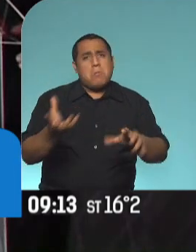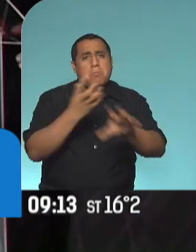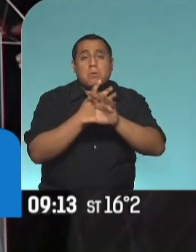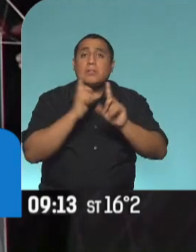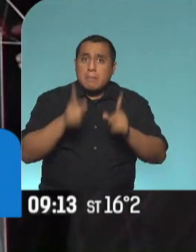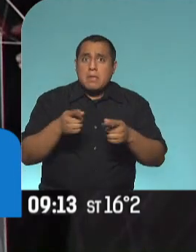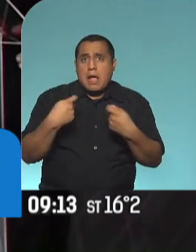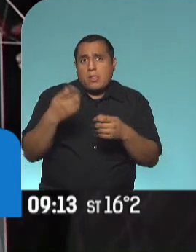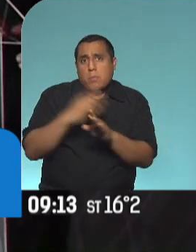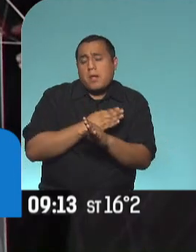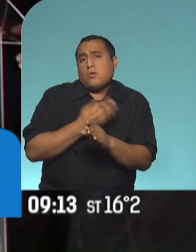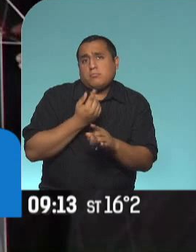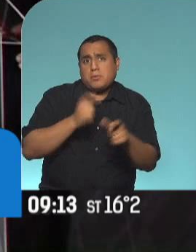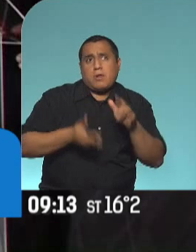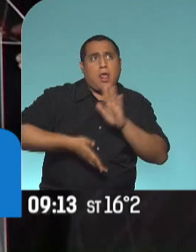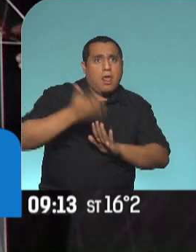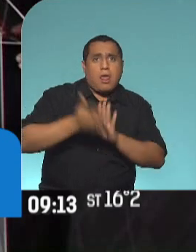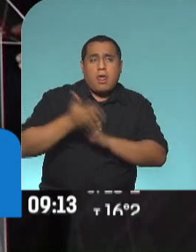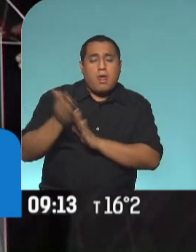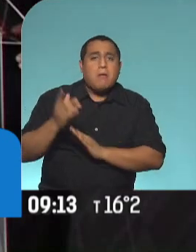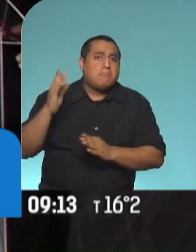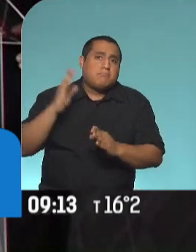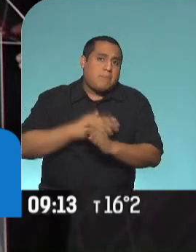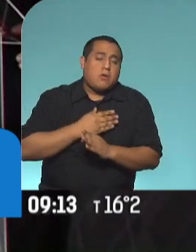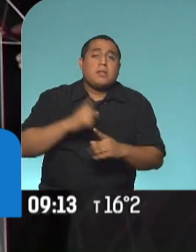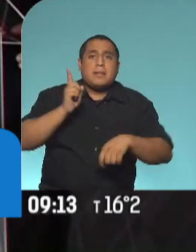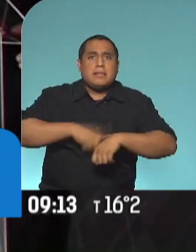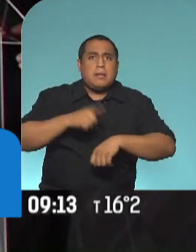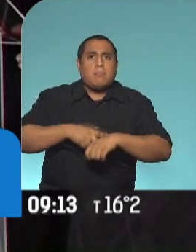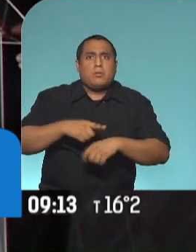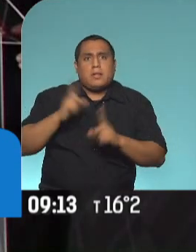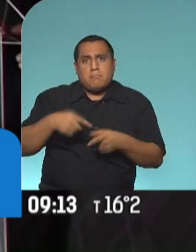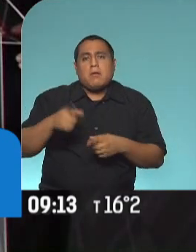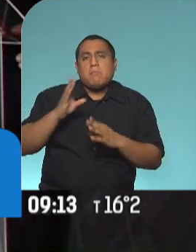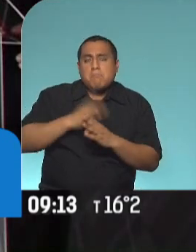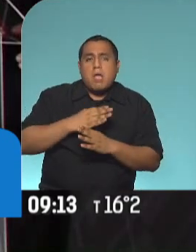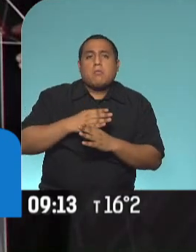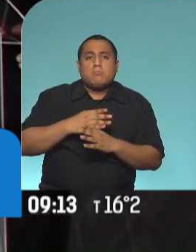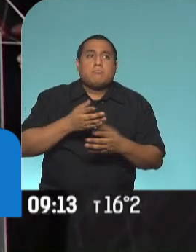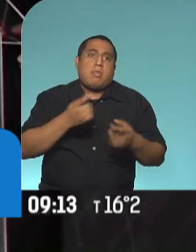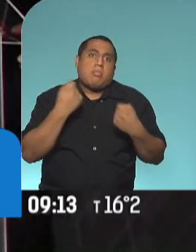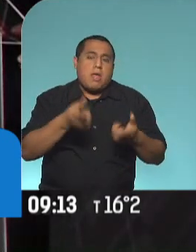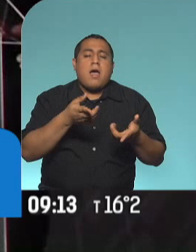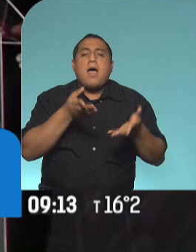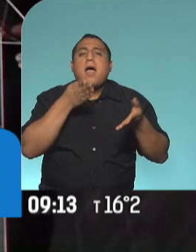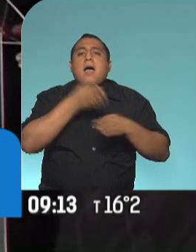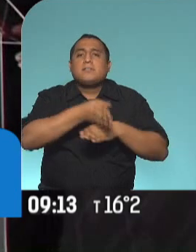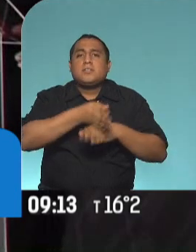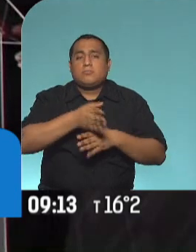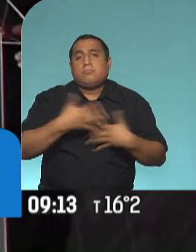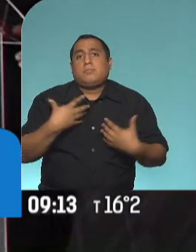de traslados y también para poder achicar los tiempos para acceder a un servicio de salud con un